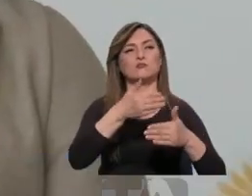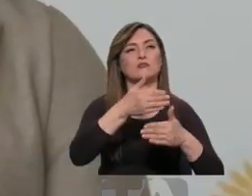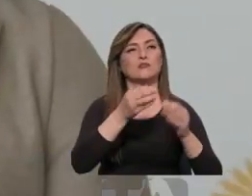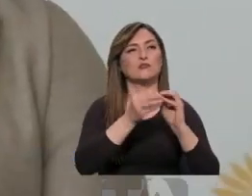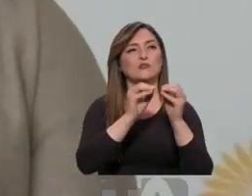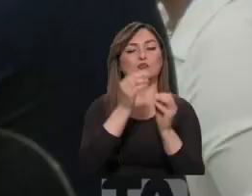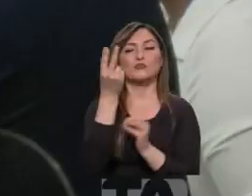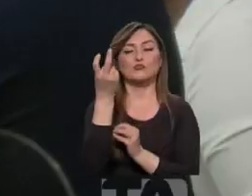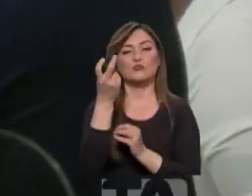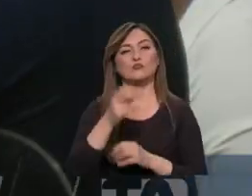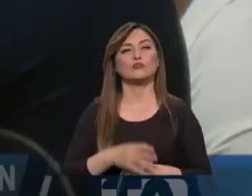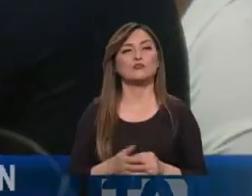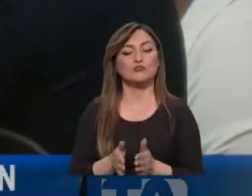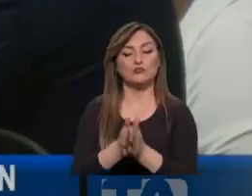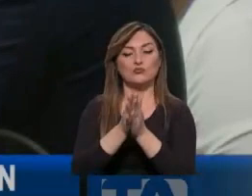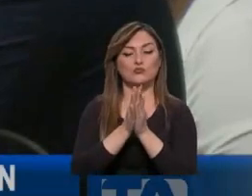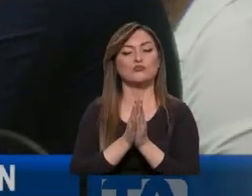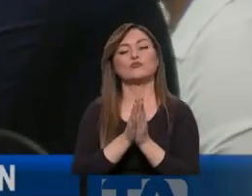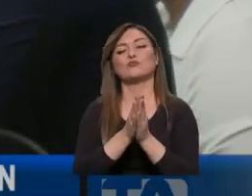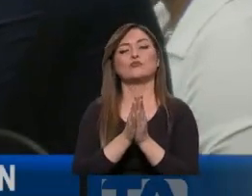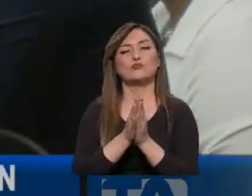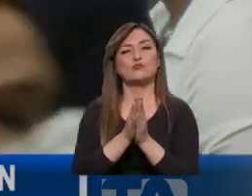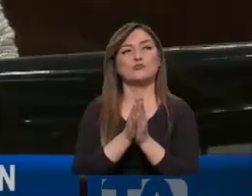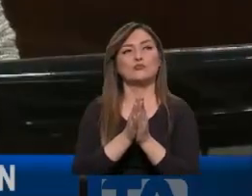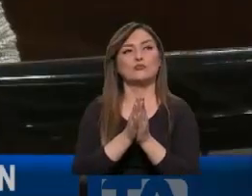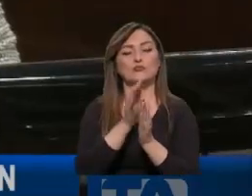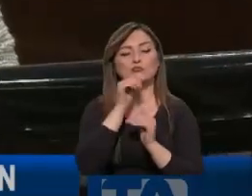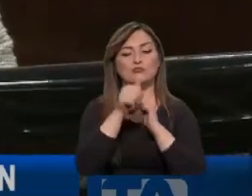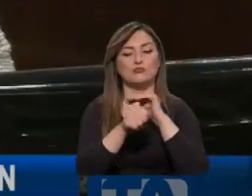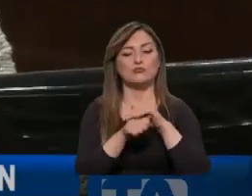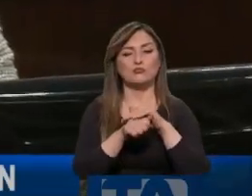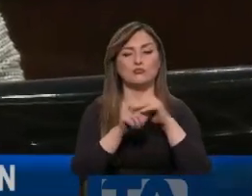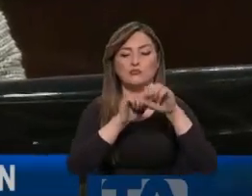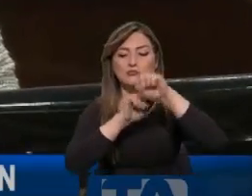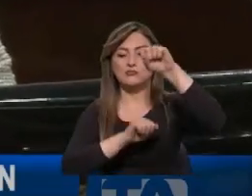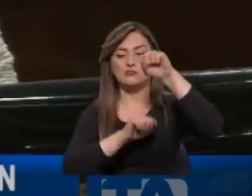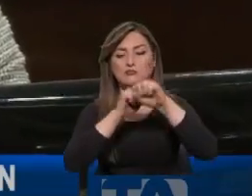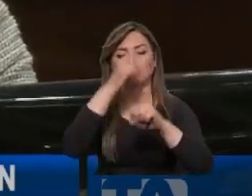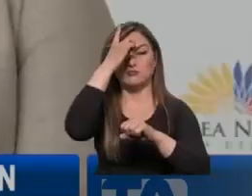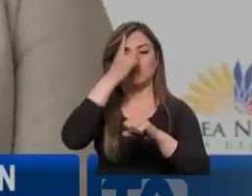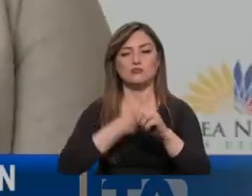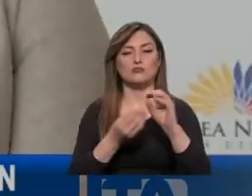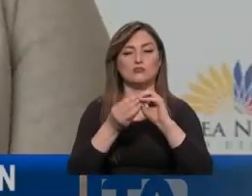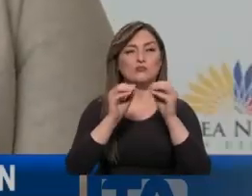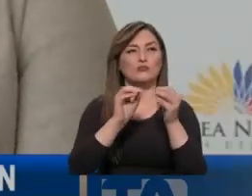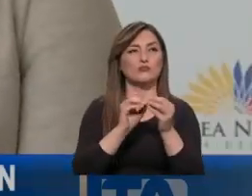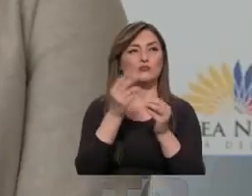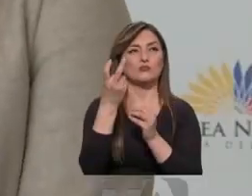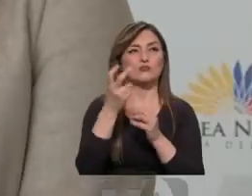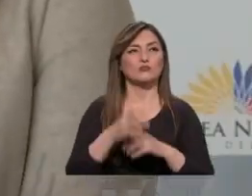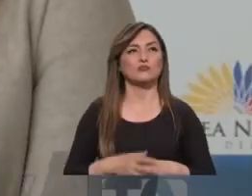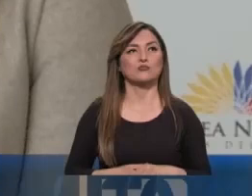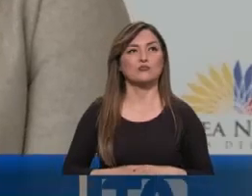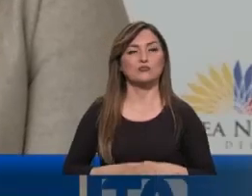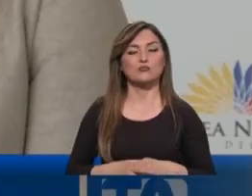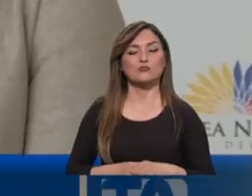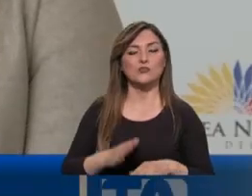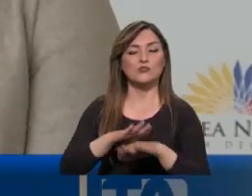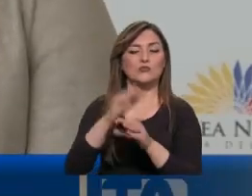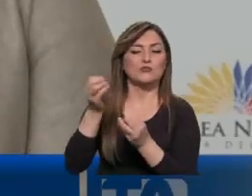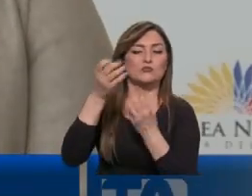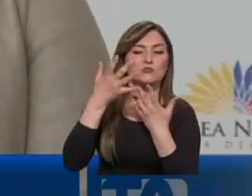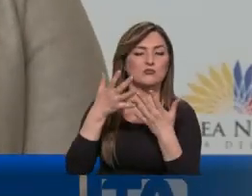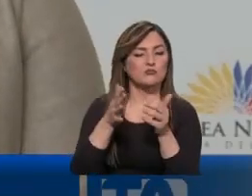izquierda democrática hará un pedido para que se levante esa reserva y tomar decisiones dentro del bloque. Primero se va a levantar el sigilo en relación con esa